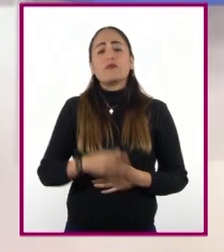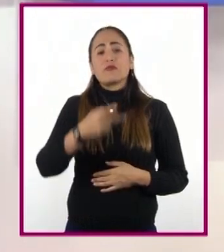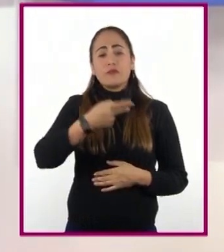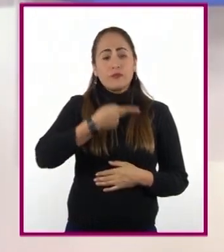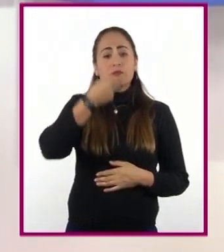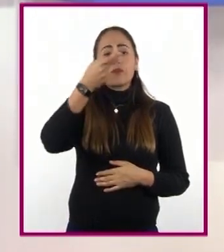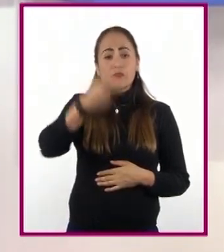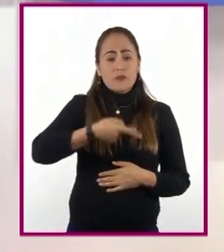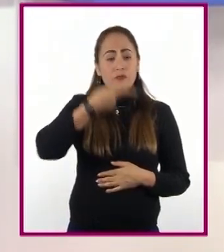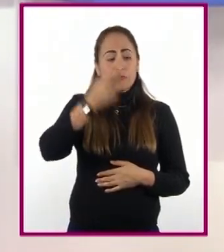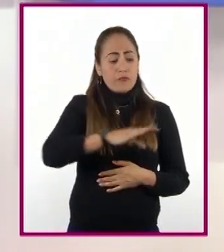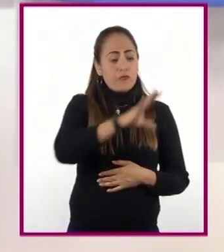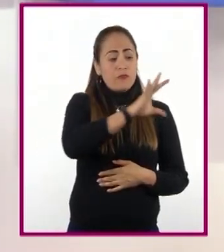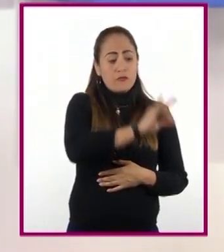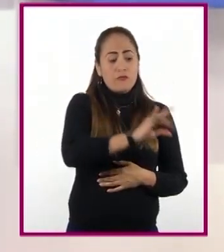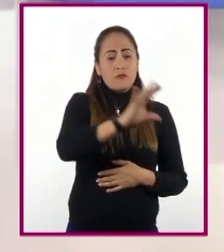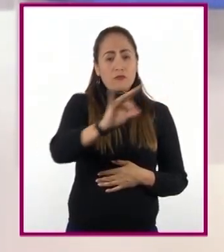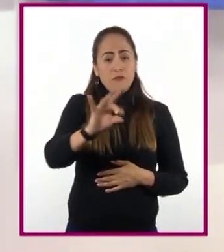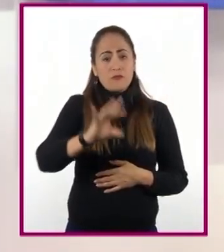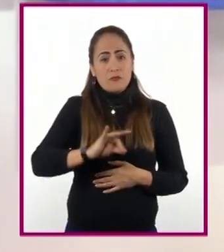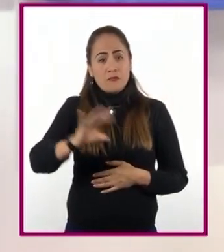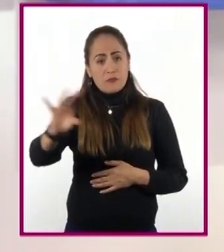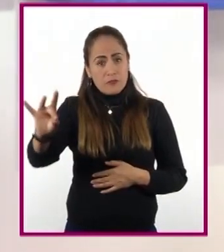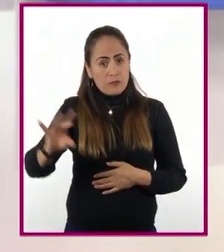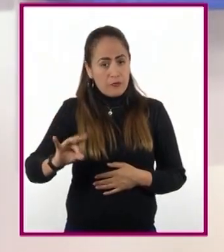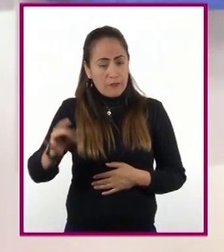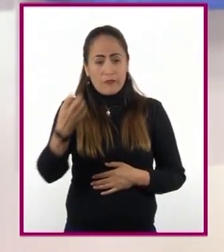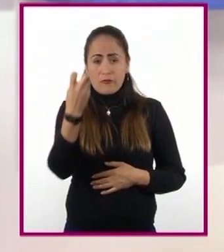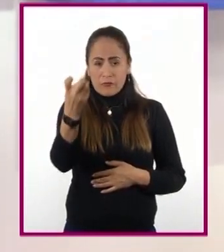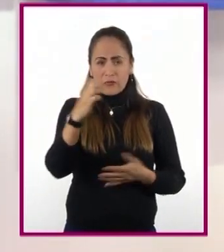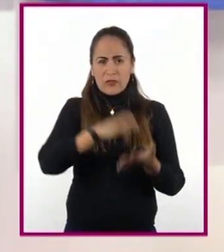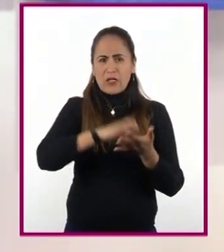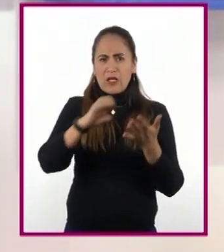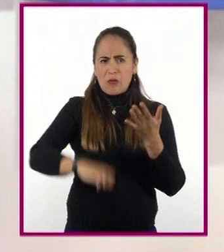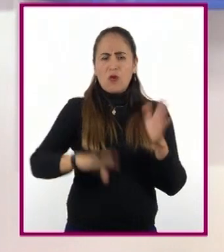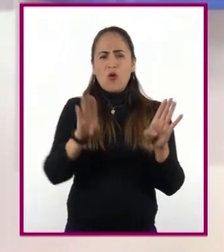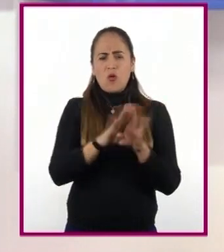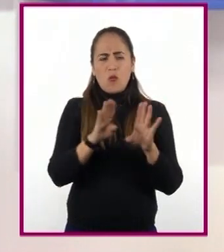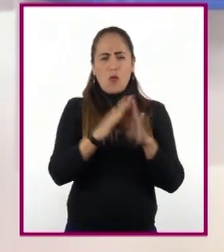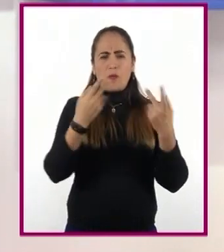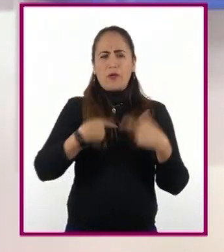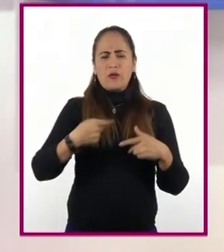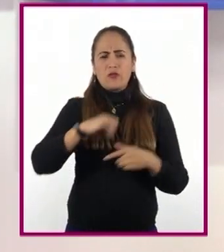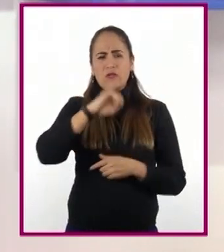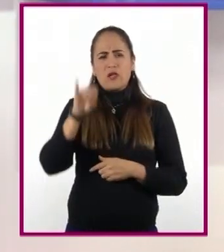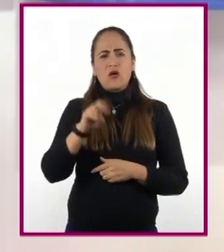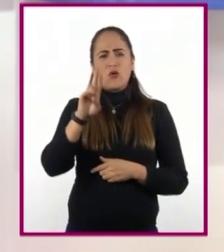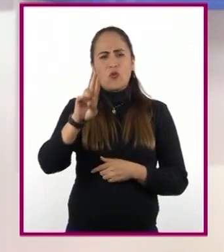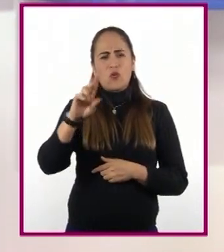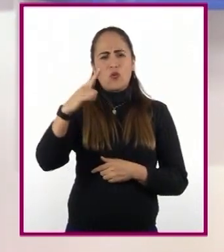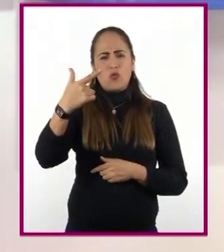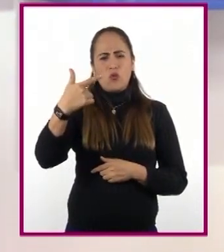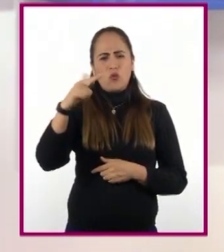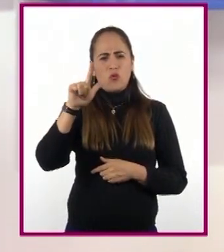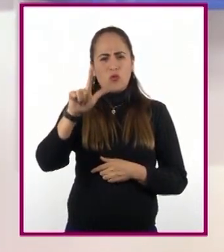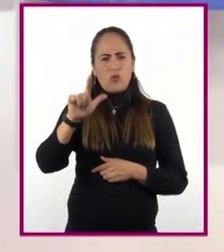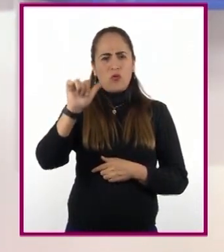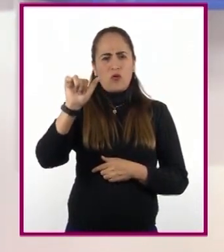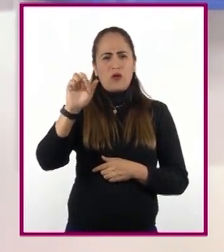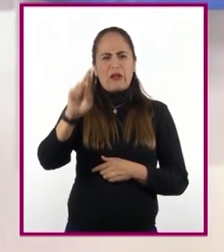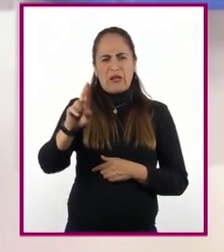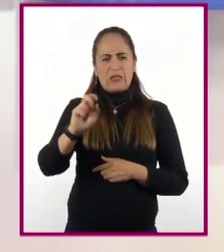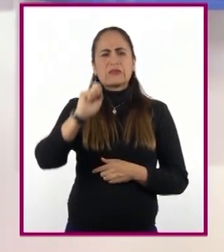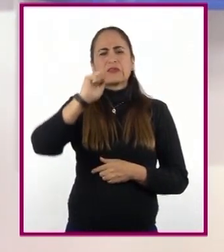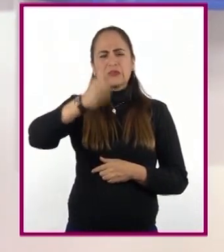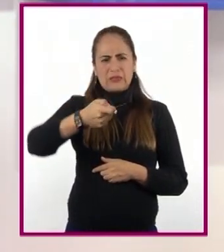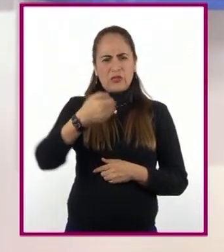fue uno de los más importantes ejemplos y se dio a través de los juglares. los cuales consistían en entretener